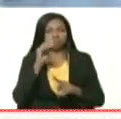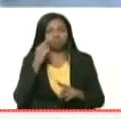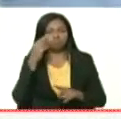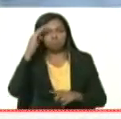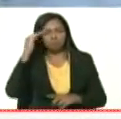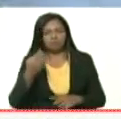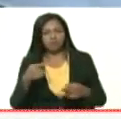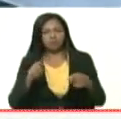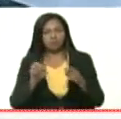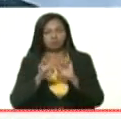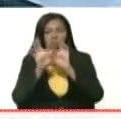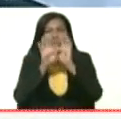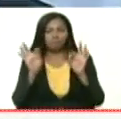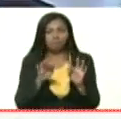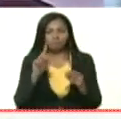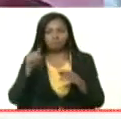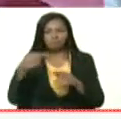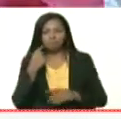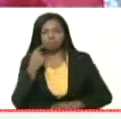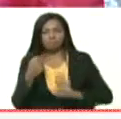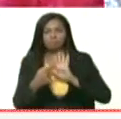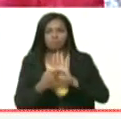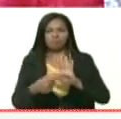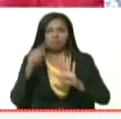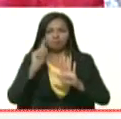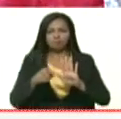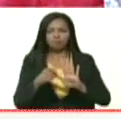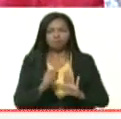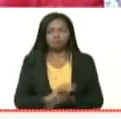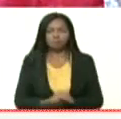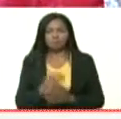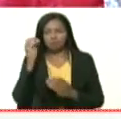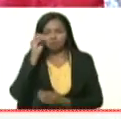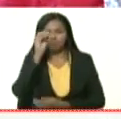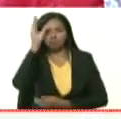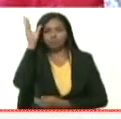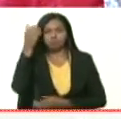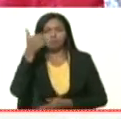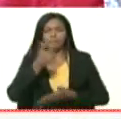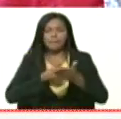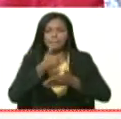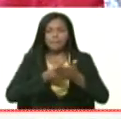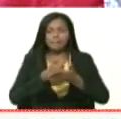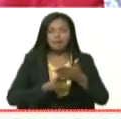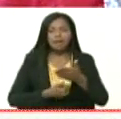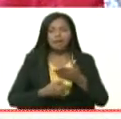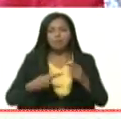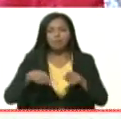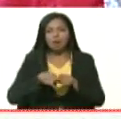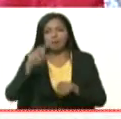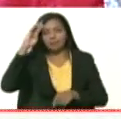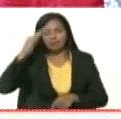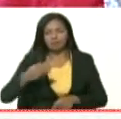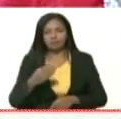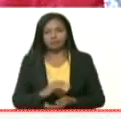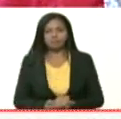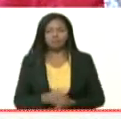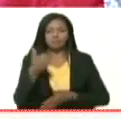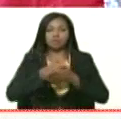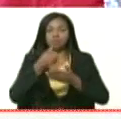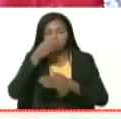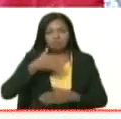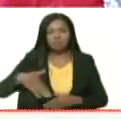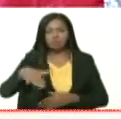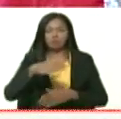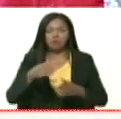militar, que fue determinante, la capacidad de resistencia militar, la capacidad de lucha del pueblo